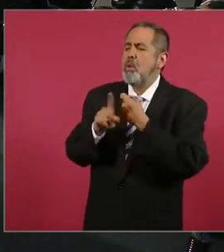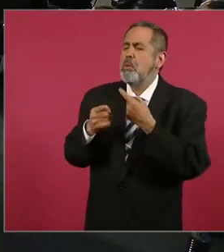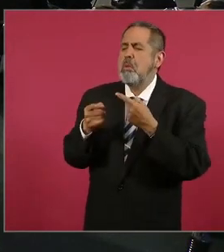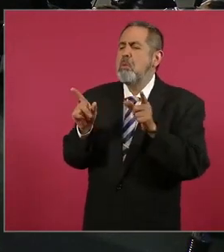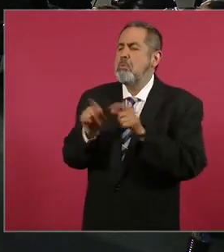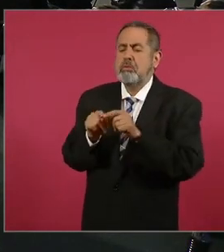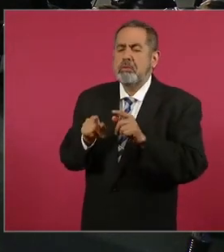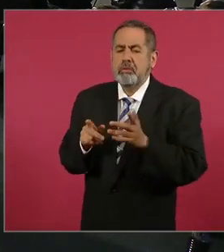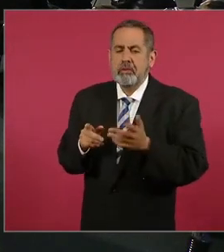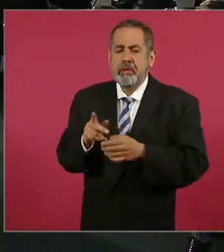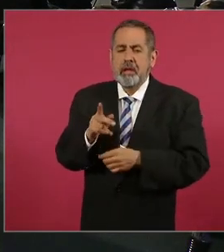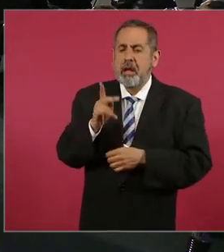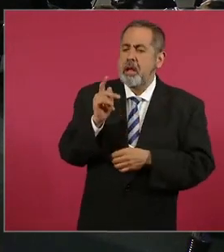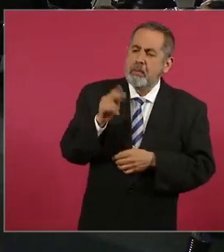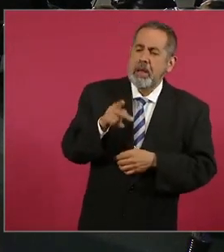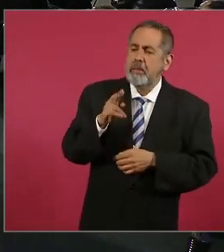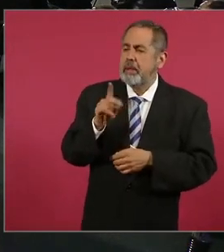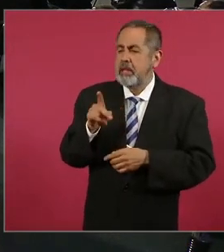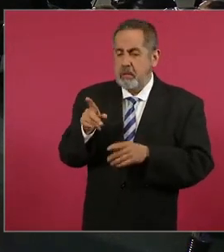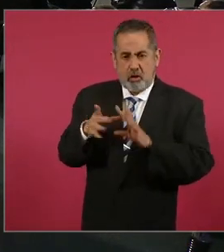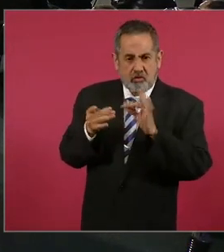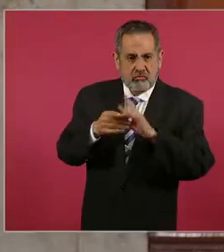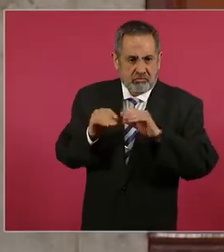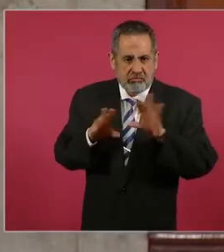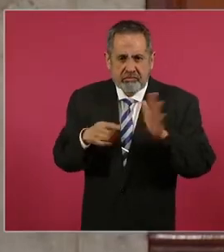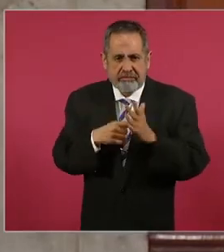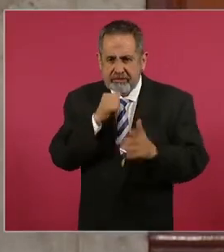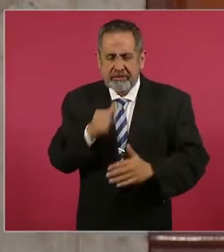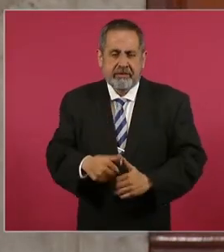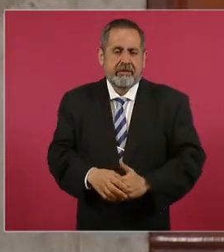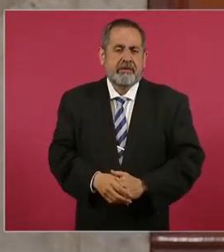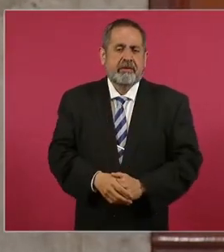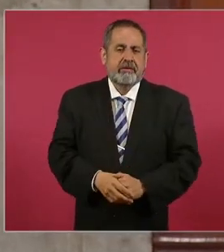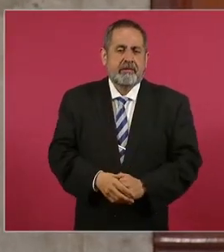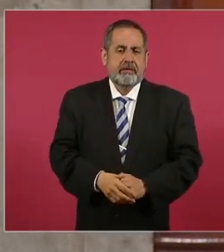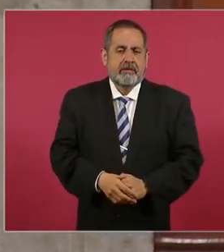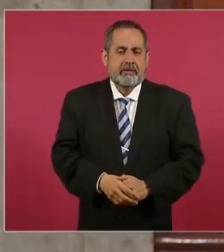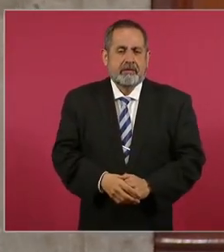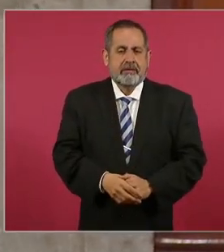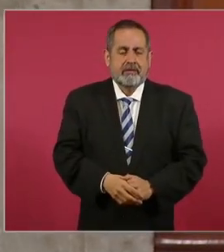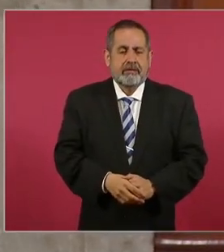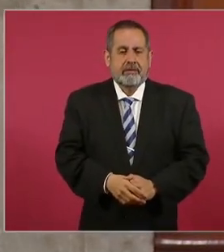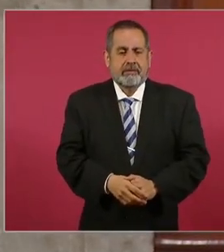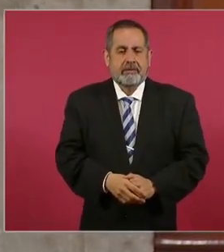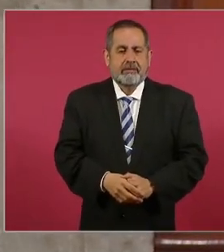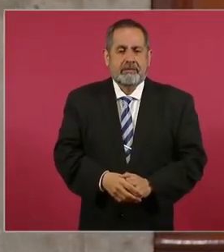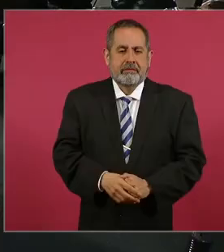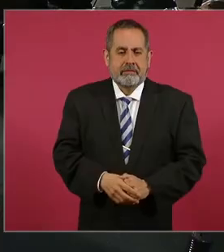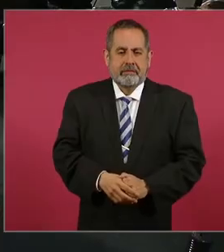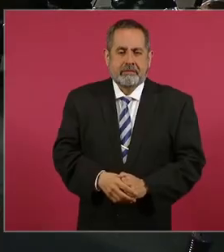PAN y el PRD. Digo del PRI y el PRD. Digo el PAN. Nada más.